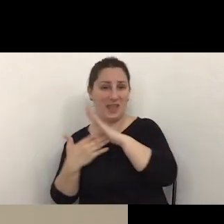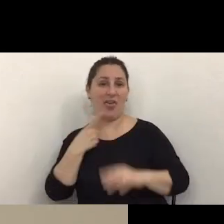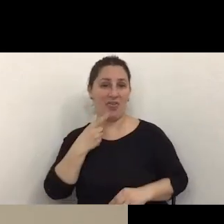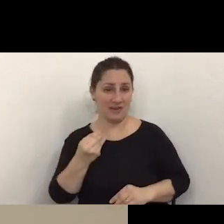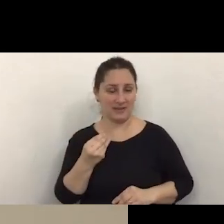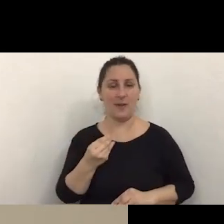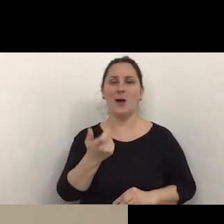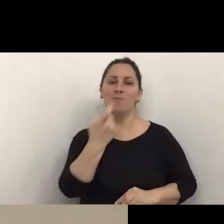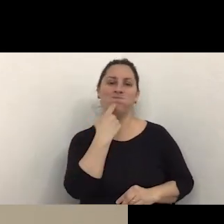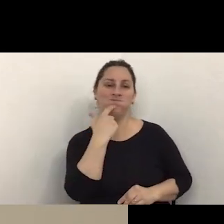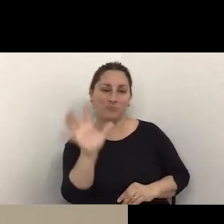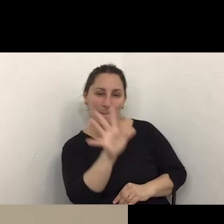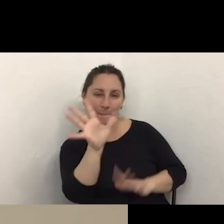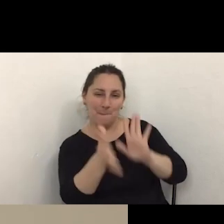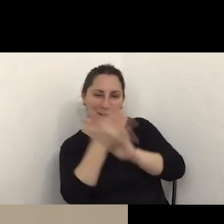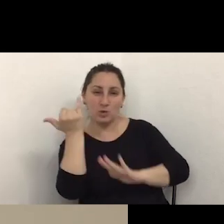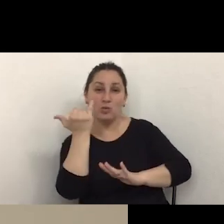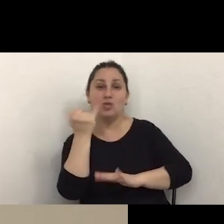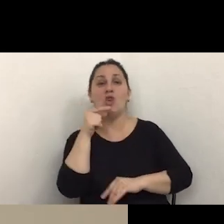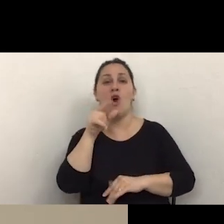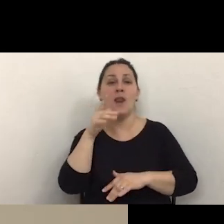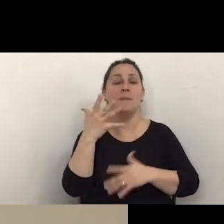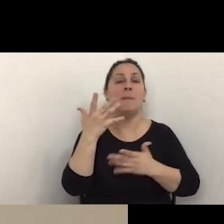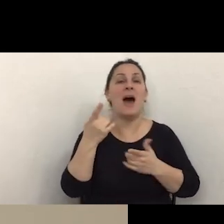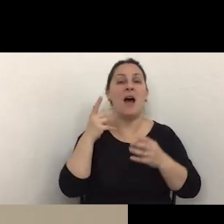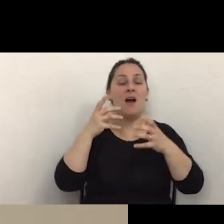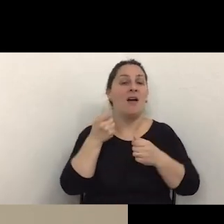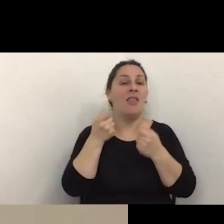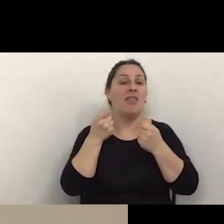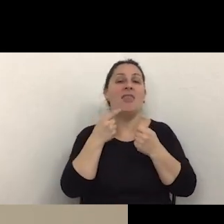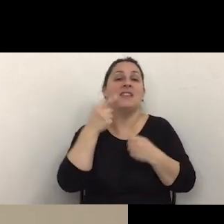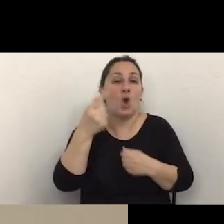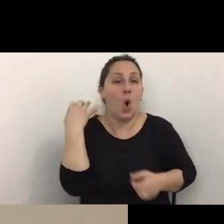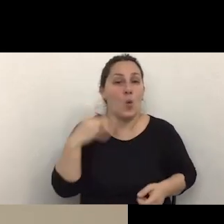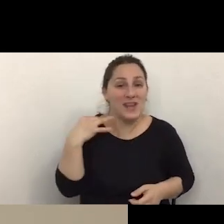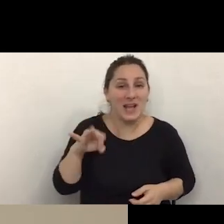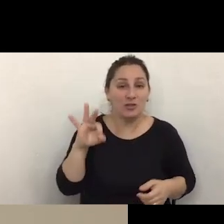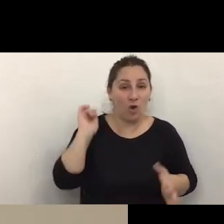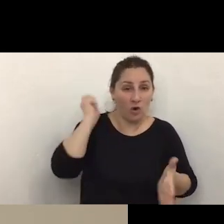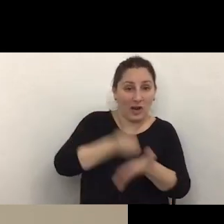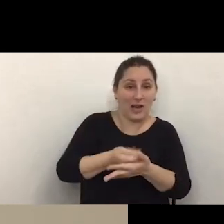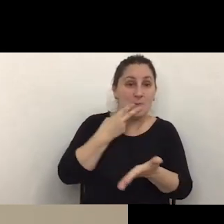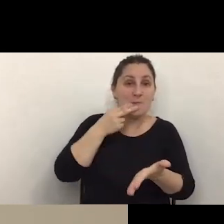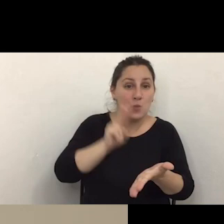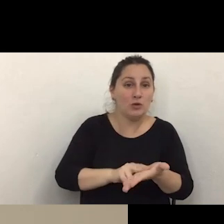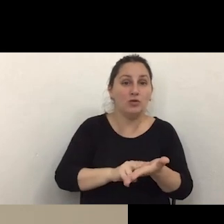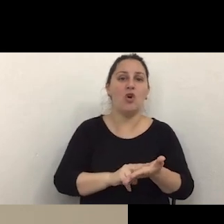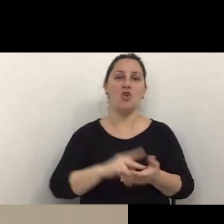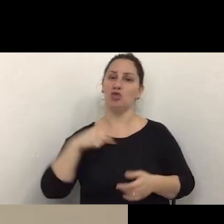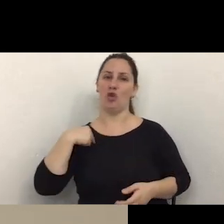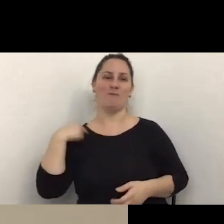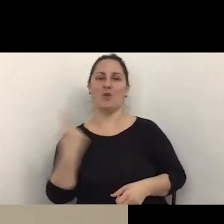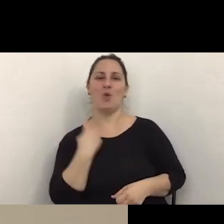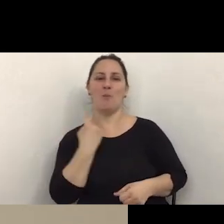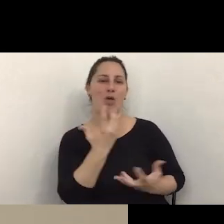las presunciones aplicadas para el establecimiento de la obligación tributaria no las puedo